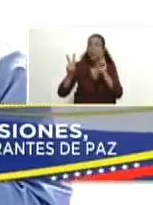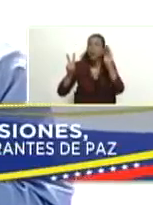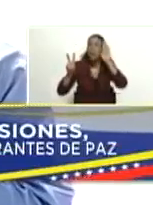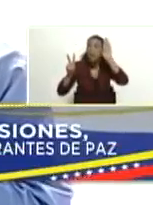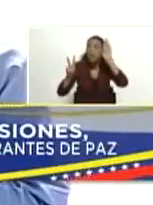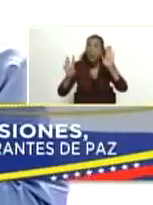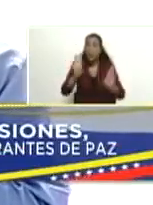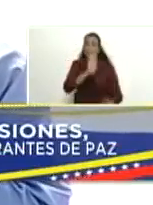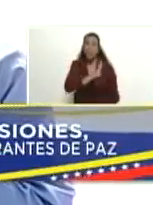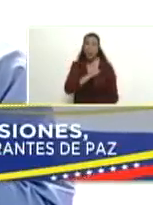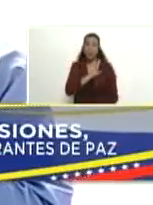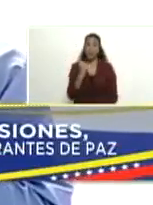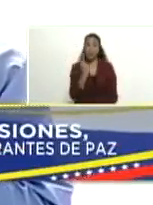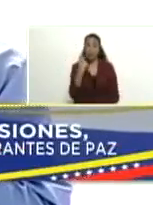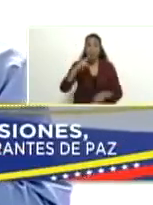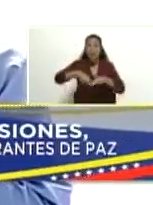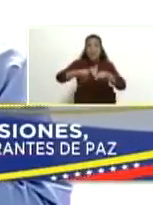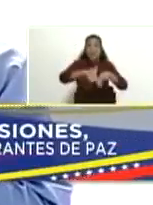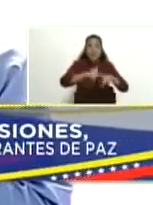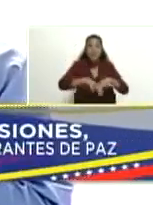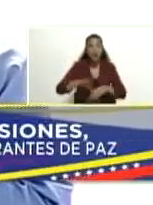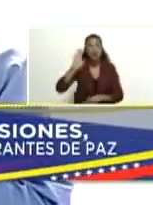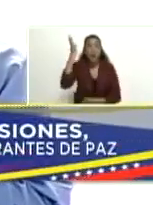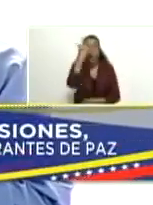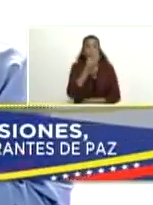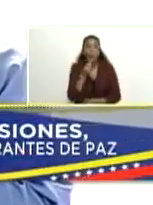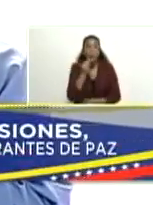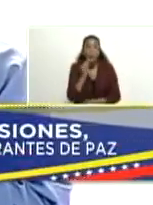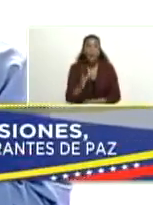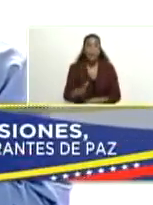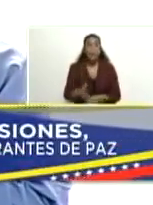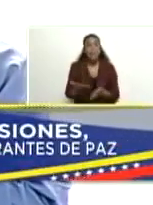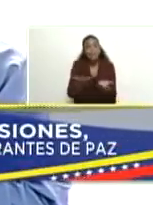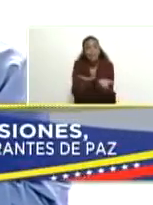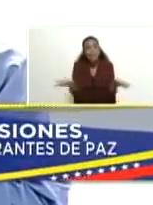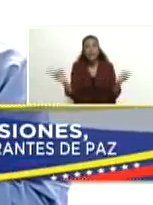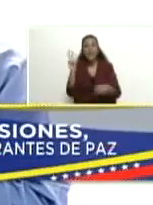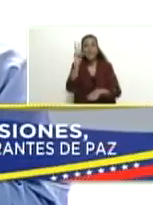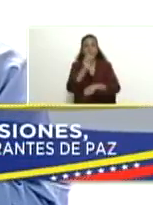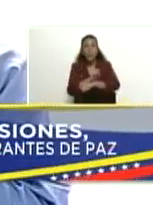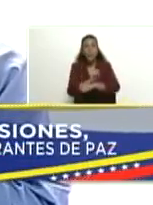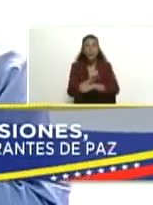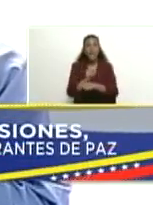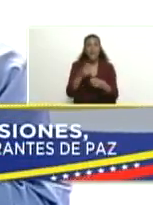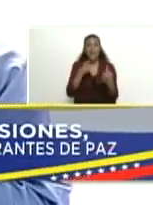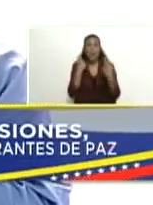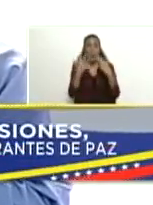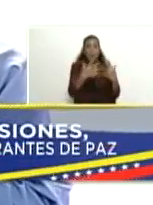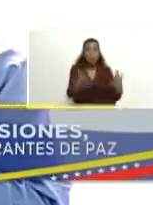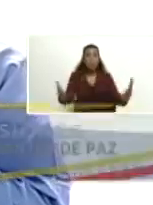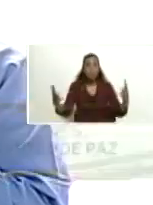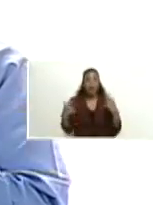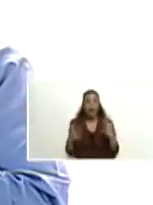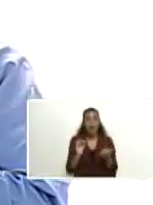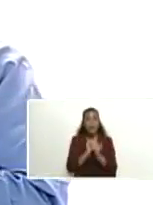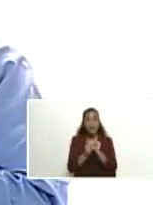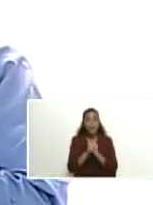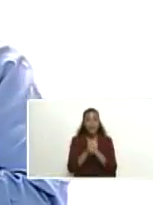que le pertenece a esos niños y niñas que me recibieron en la cancha tricolor. ¿Ah?